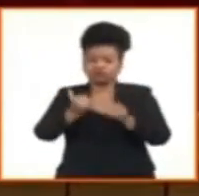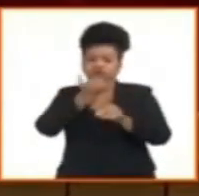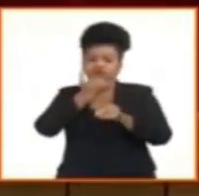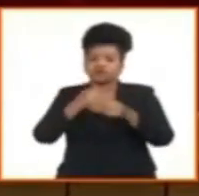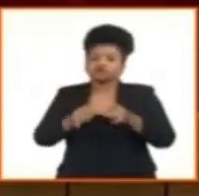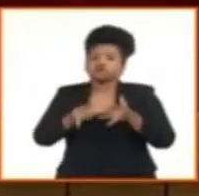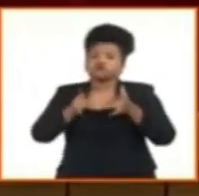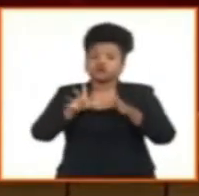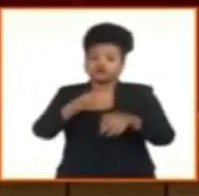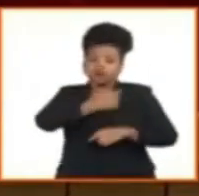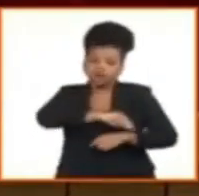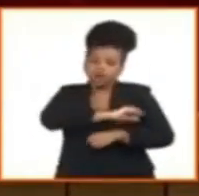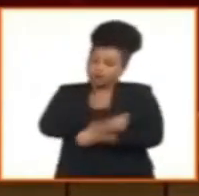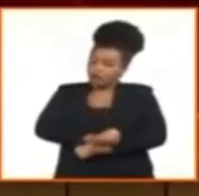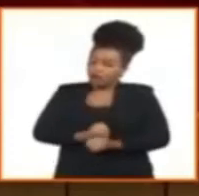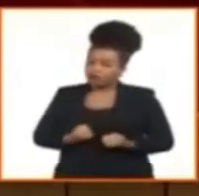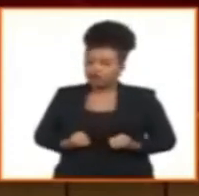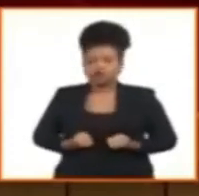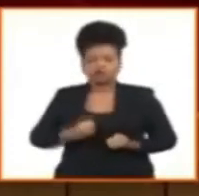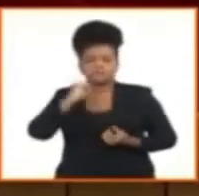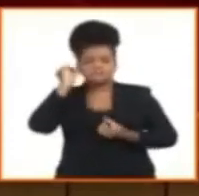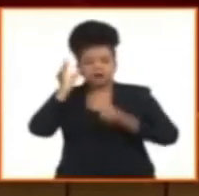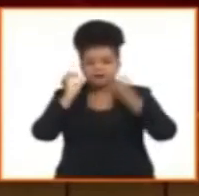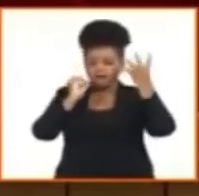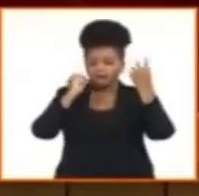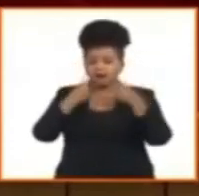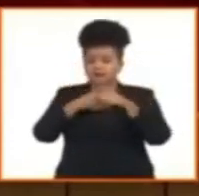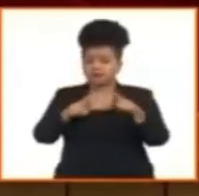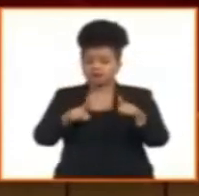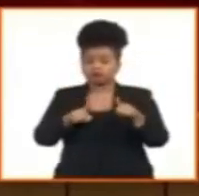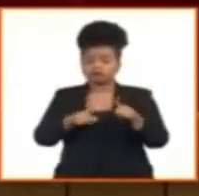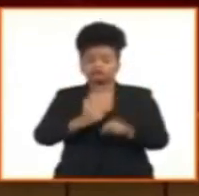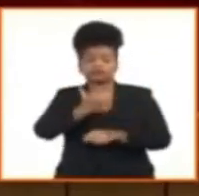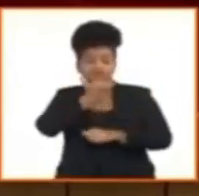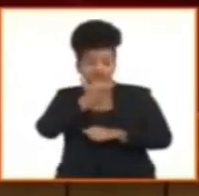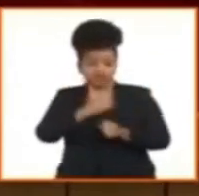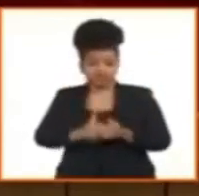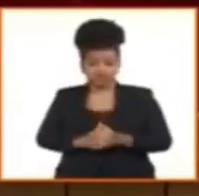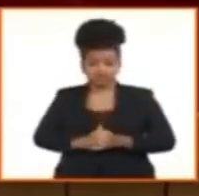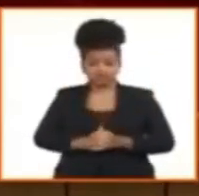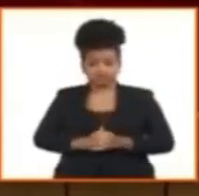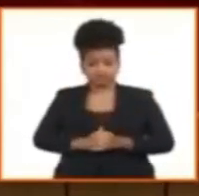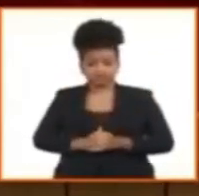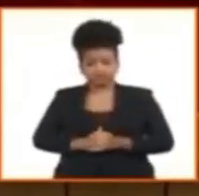ha podido contener, no sin costos y secuelas. Ante esto siempre nos preguntamos, ¿qué teníamos que